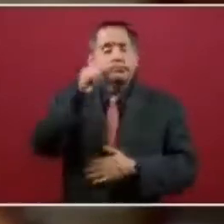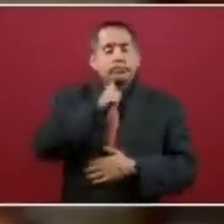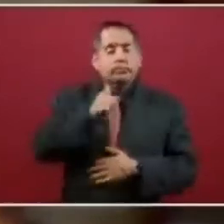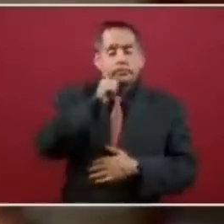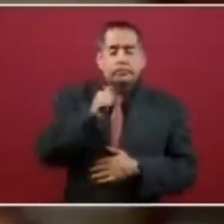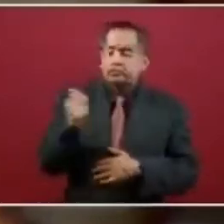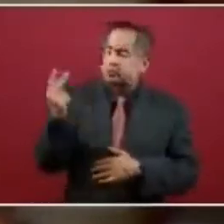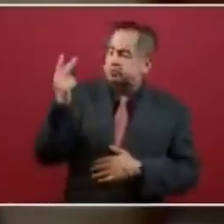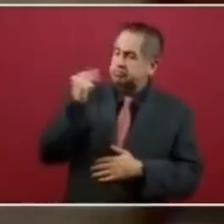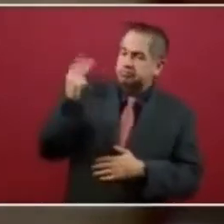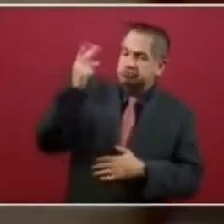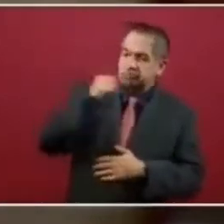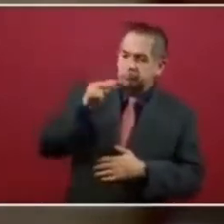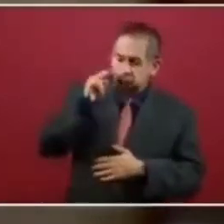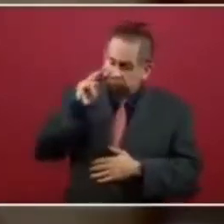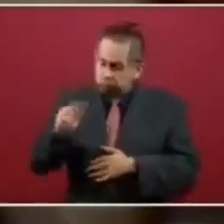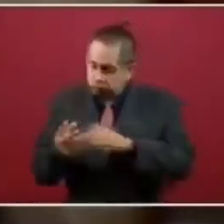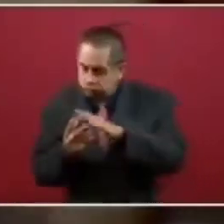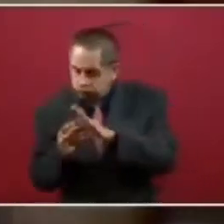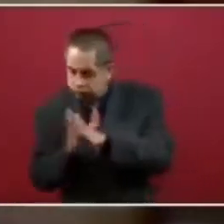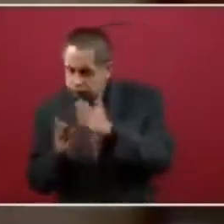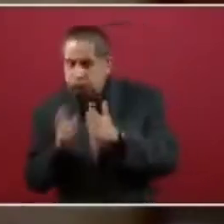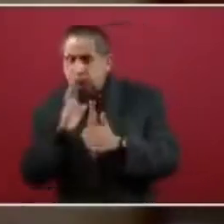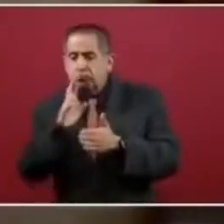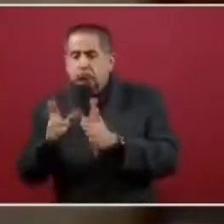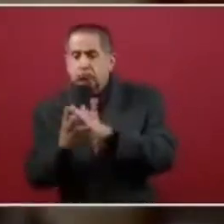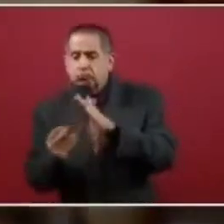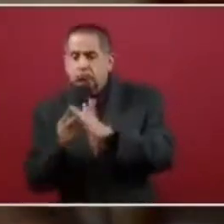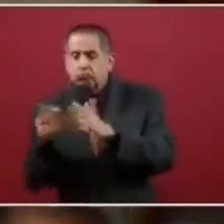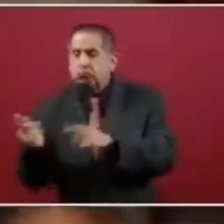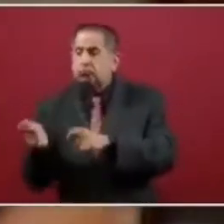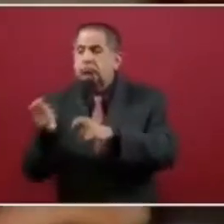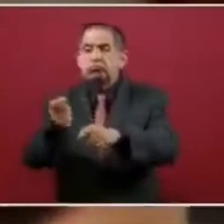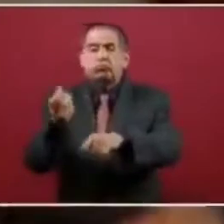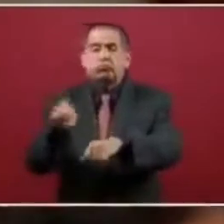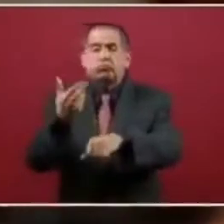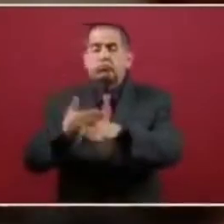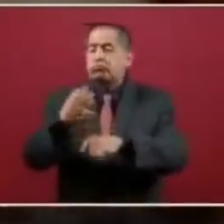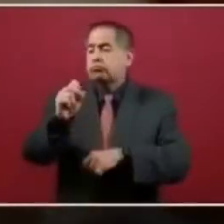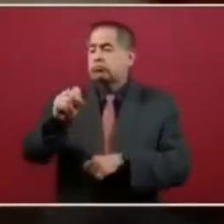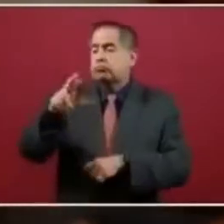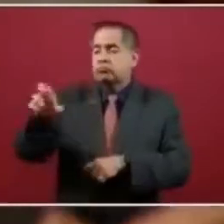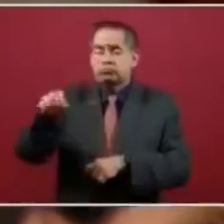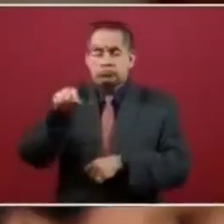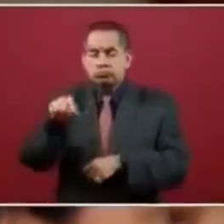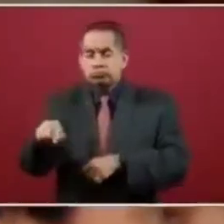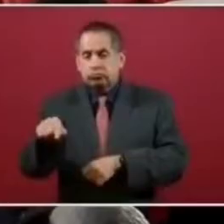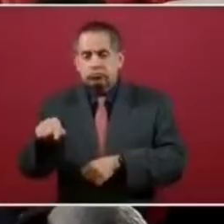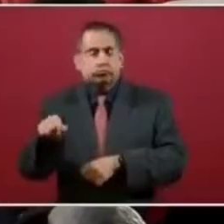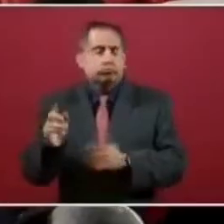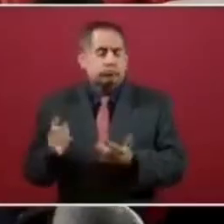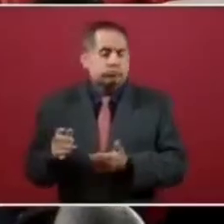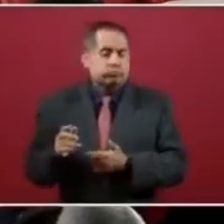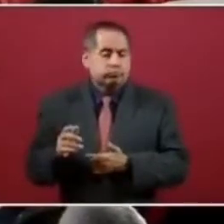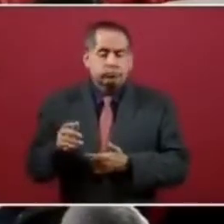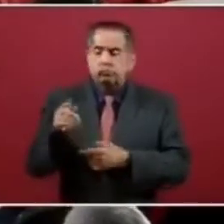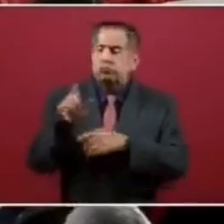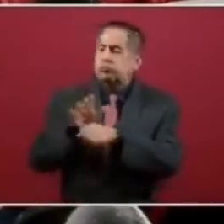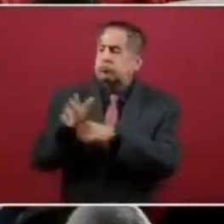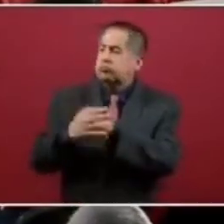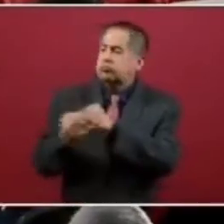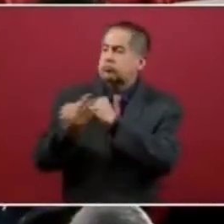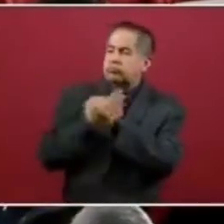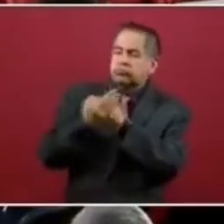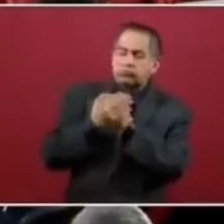me niegan ver una copia del reporte en el que le dicen a la Secretaría de Relaciones Exteriores lo que hace por